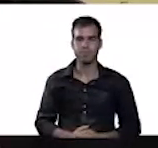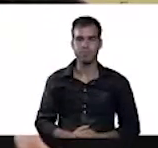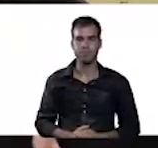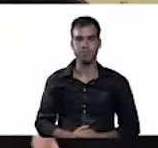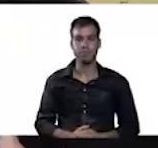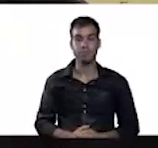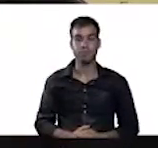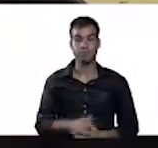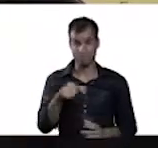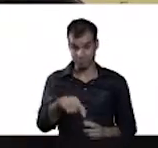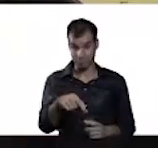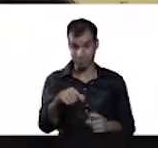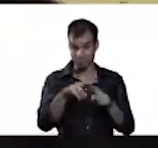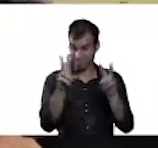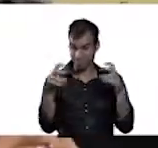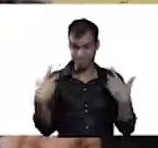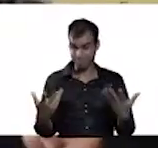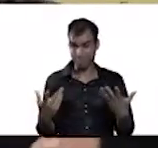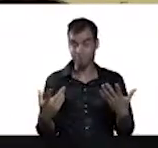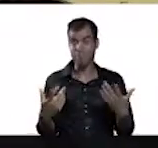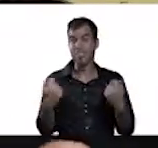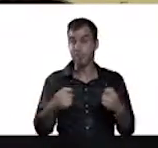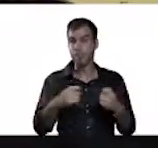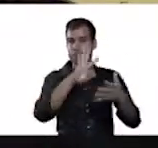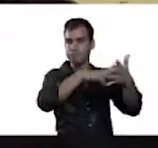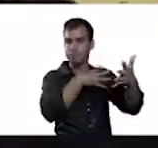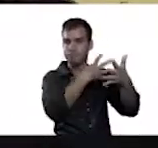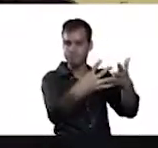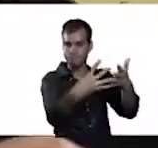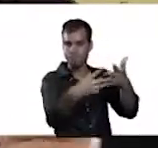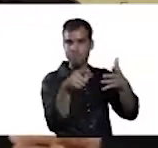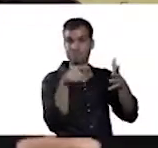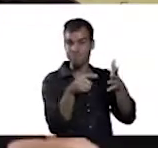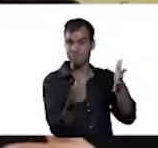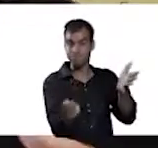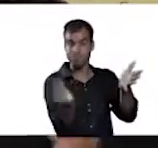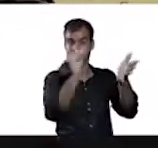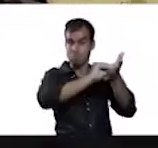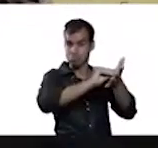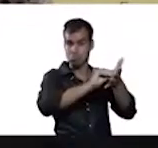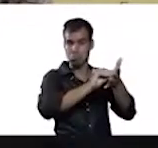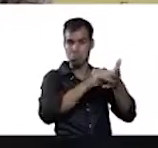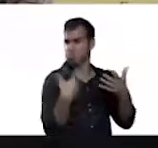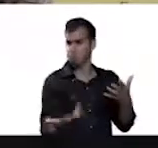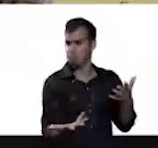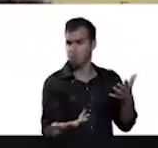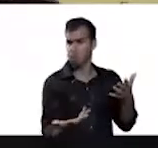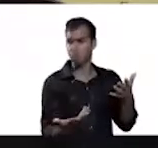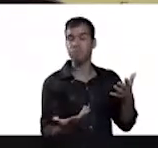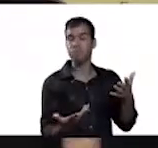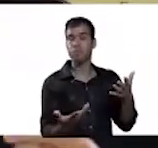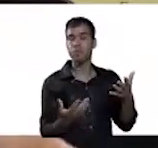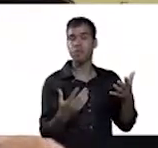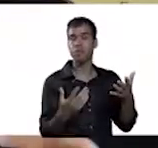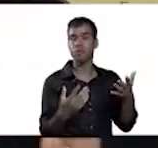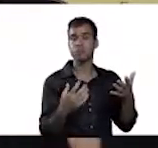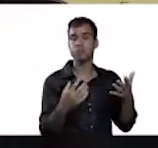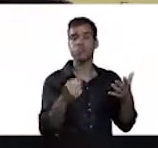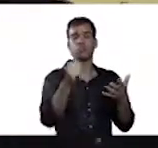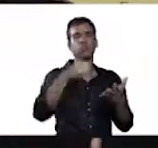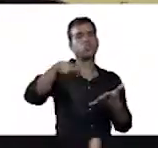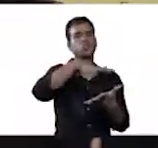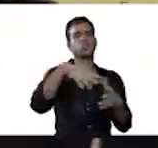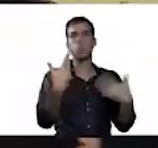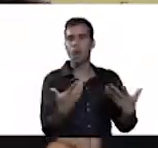Para abordar este tema, les sugerimos que hagan una tablita en la cual ustedes pongan las sociedades que se encontraban en la